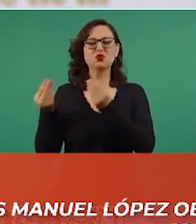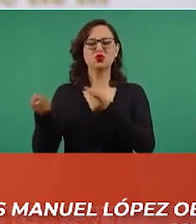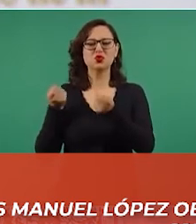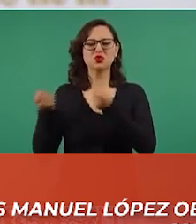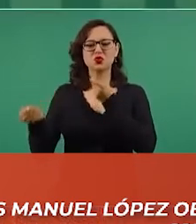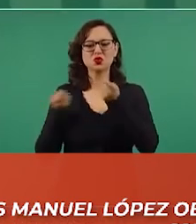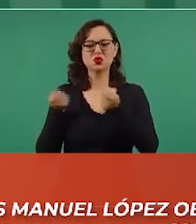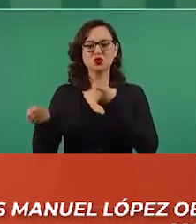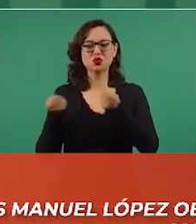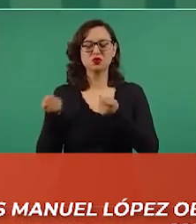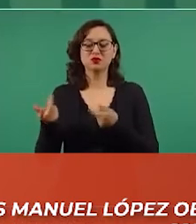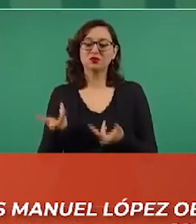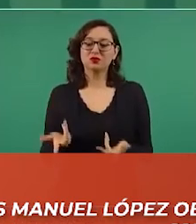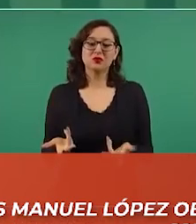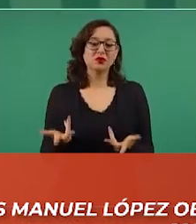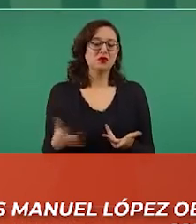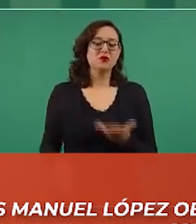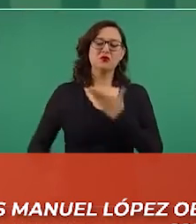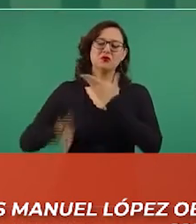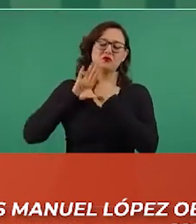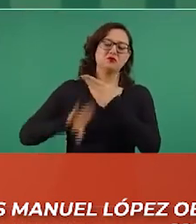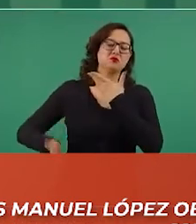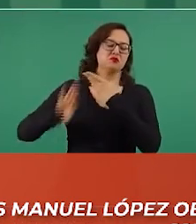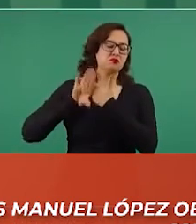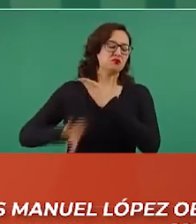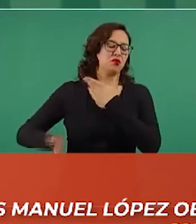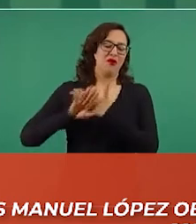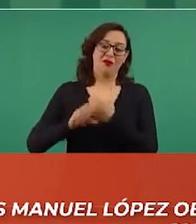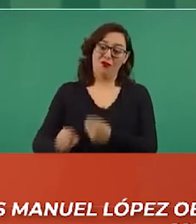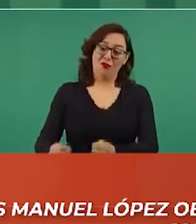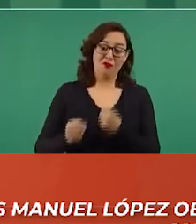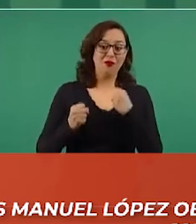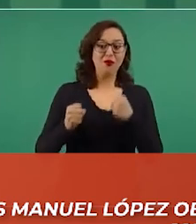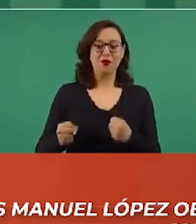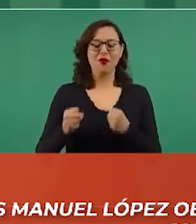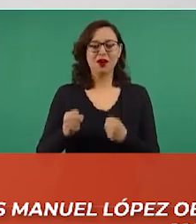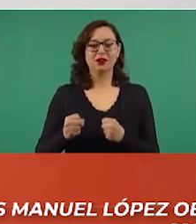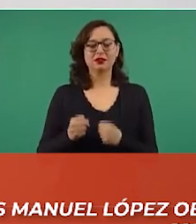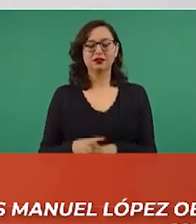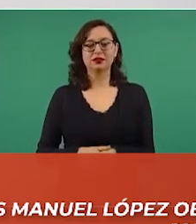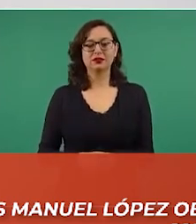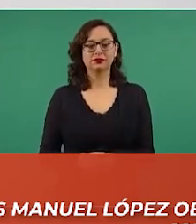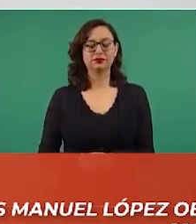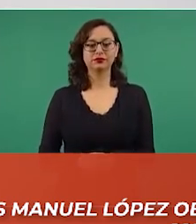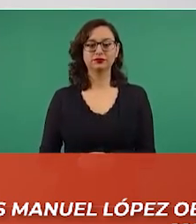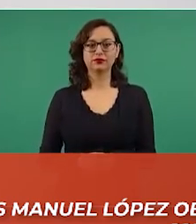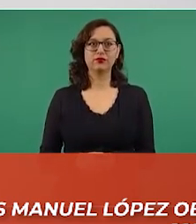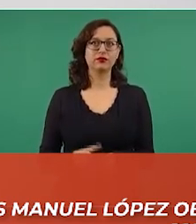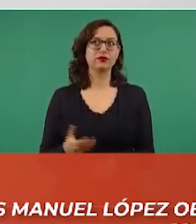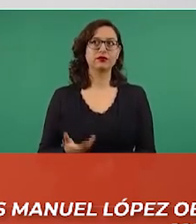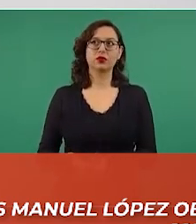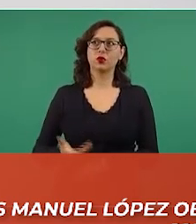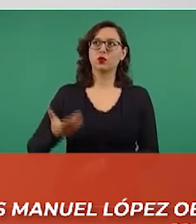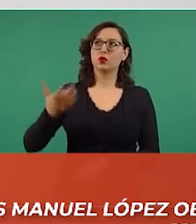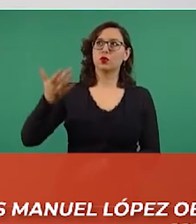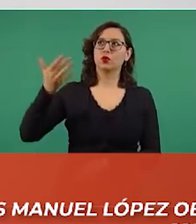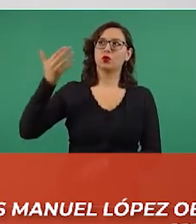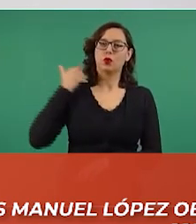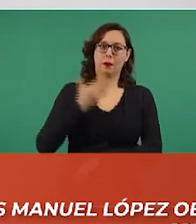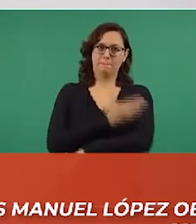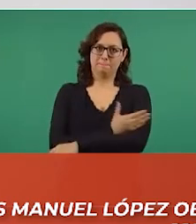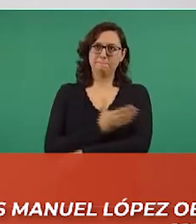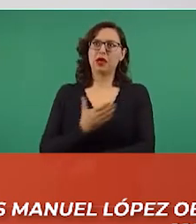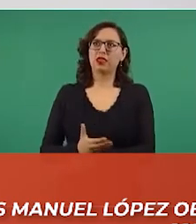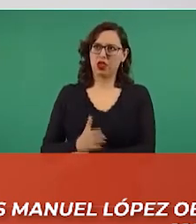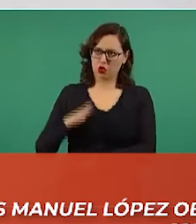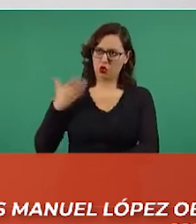Y hay una campaña en contra nuestra como nunca, desde los tiempos de Madero.